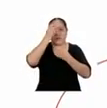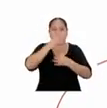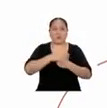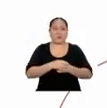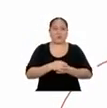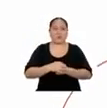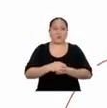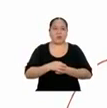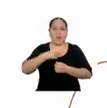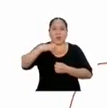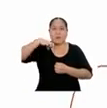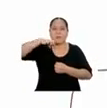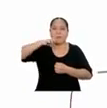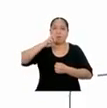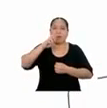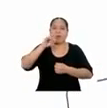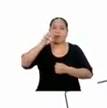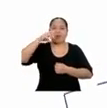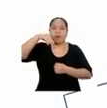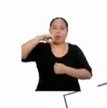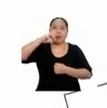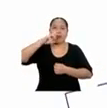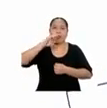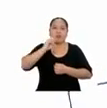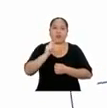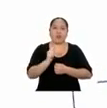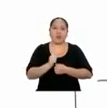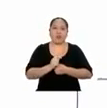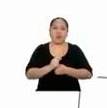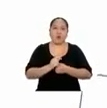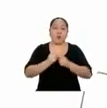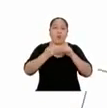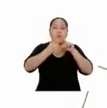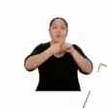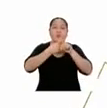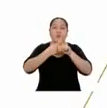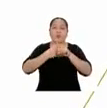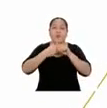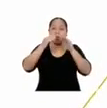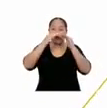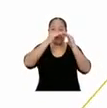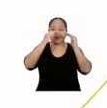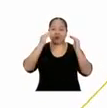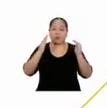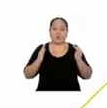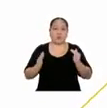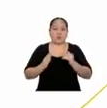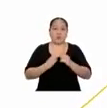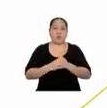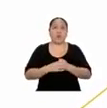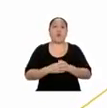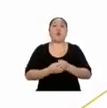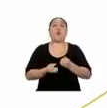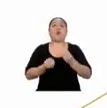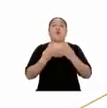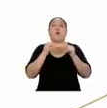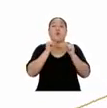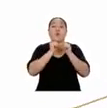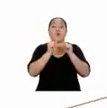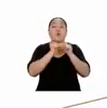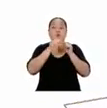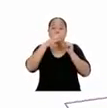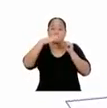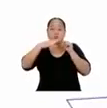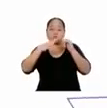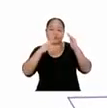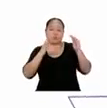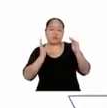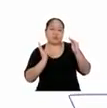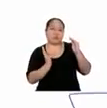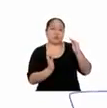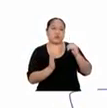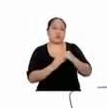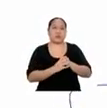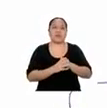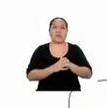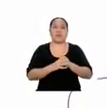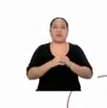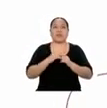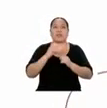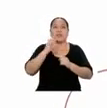El perímetro es igual a la multiplicación del lado del polígono por el número de lados, o